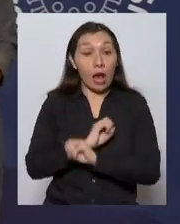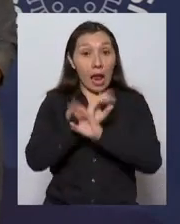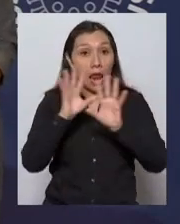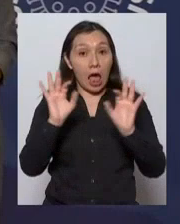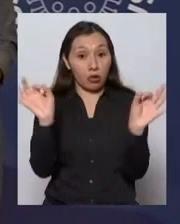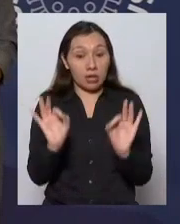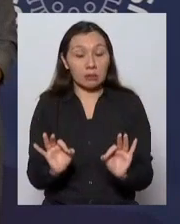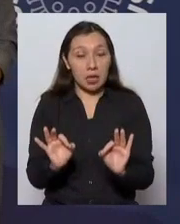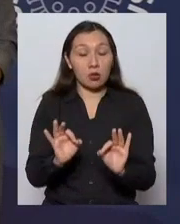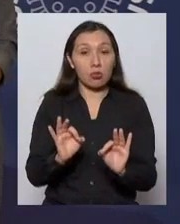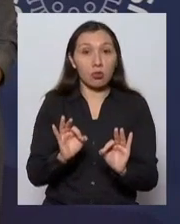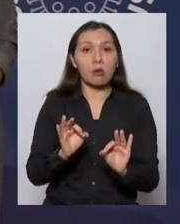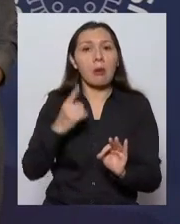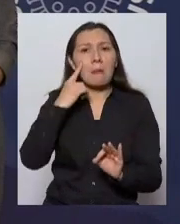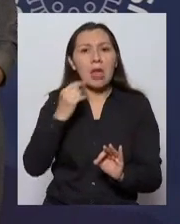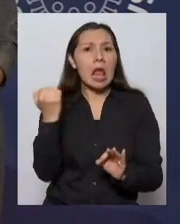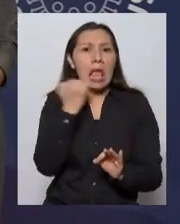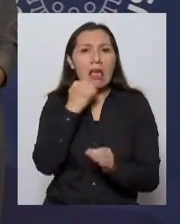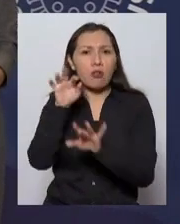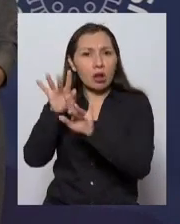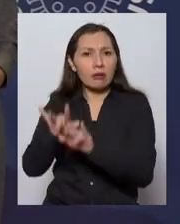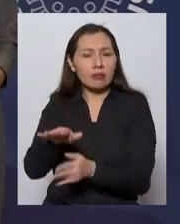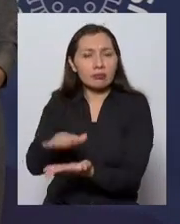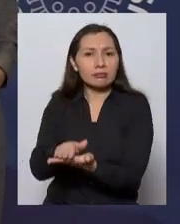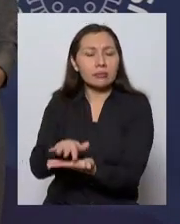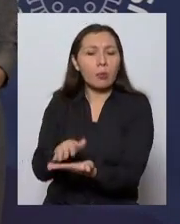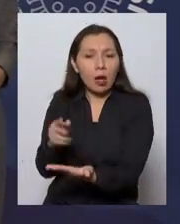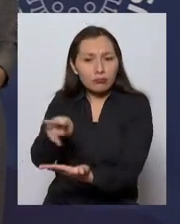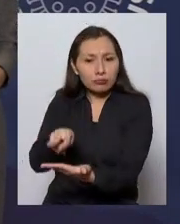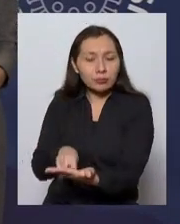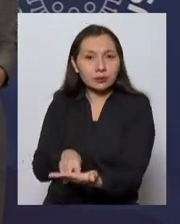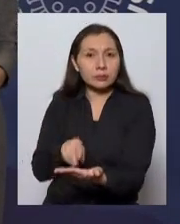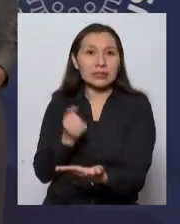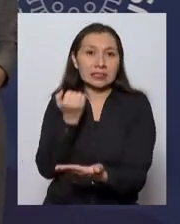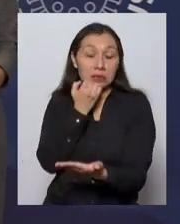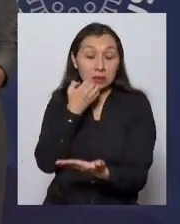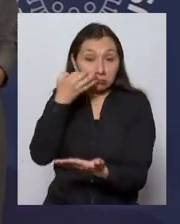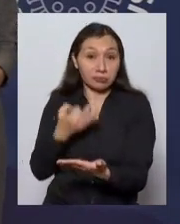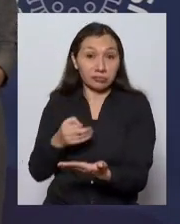bien señala, ya queda bastante claro cómo se va a seguir informando día a día. Acá hay un error